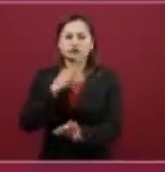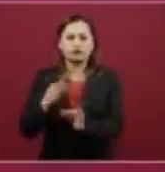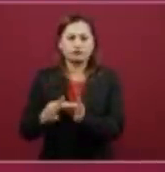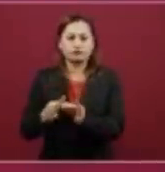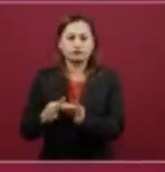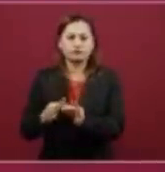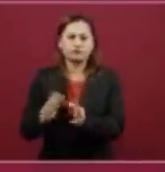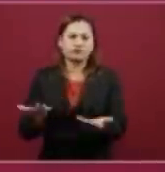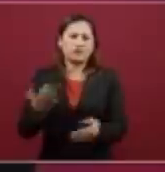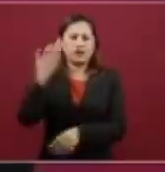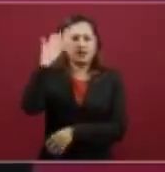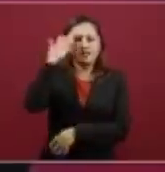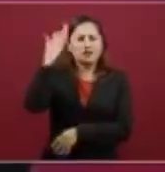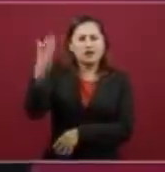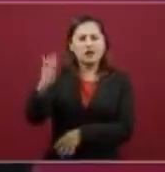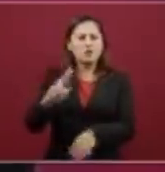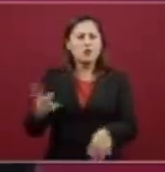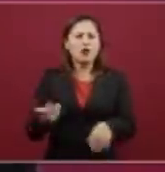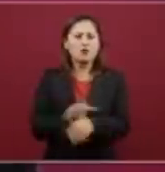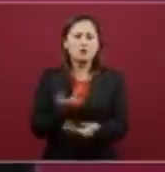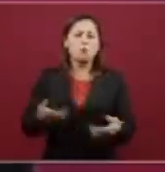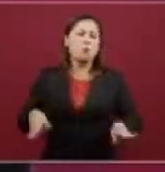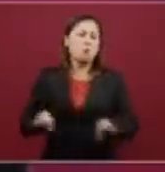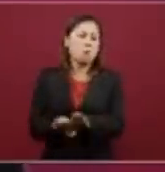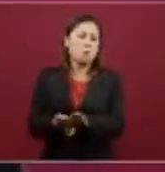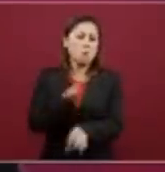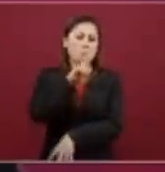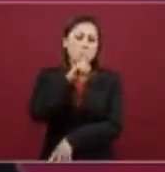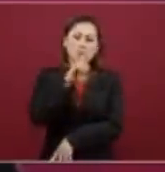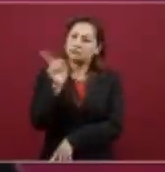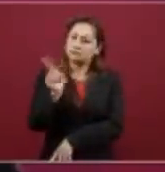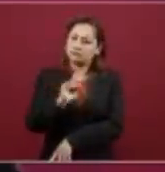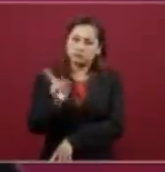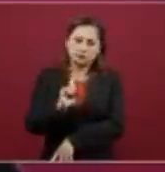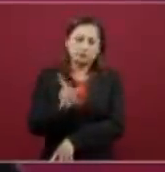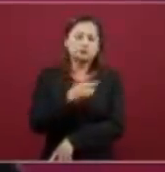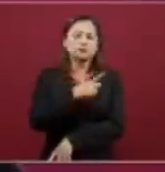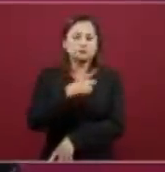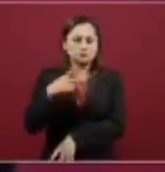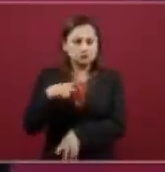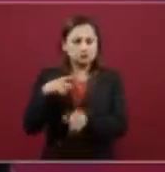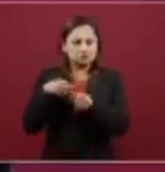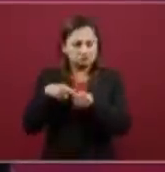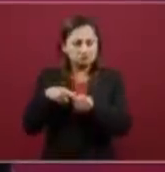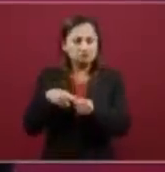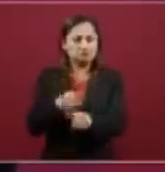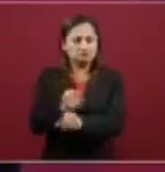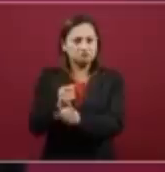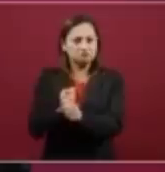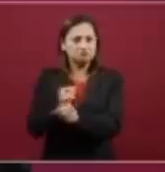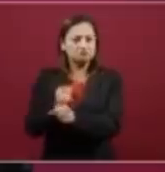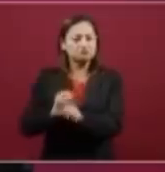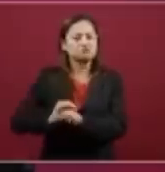deben de olvidarse estos casos y tener la